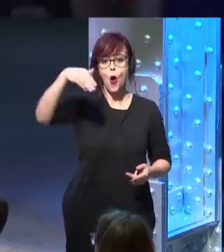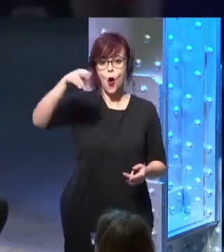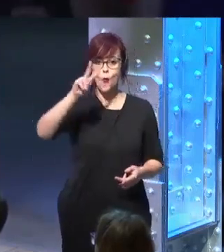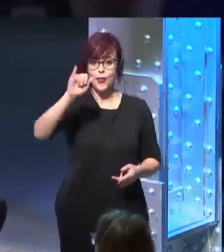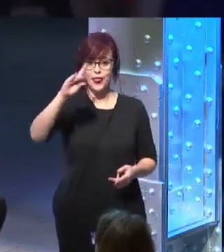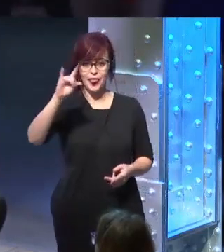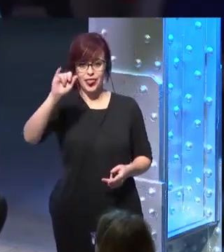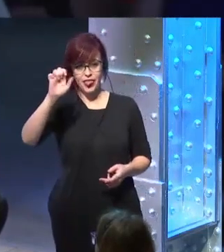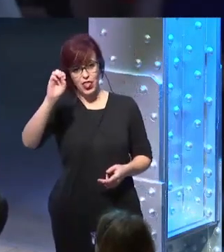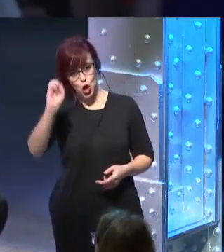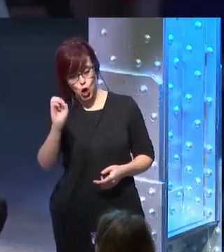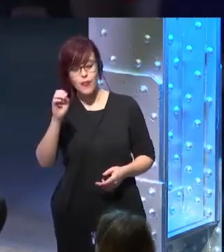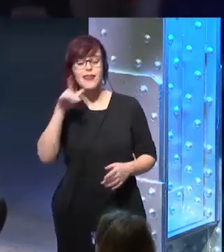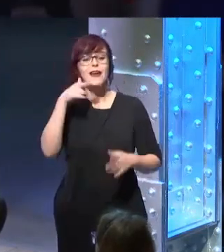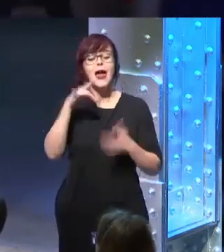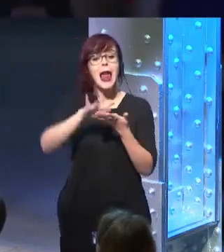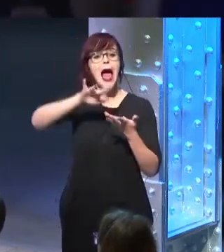Metamorfosis es un